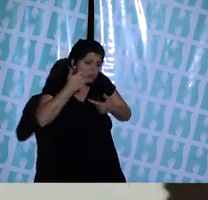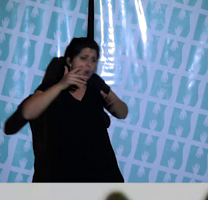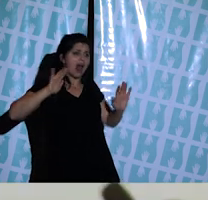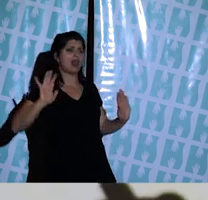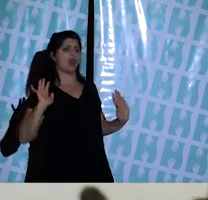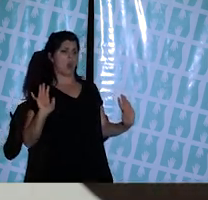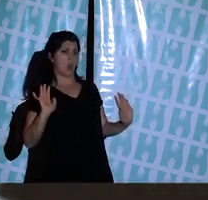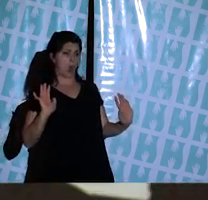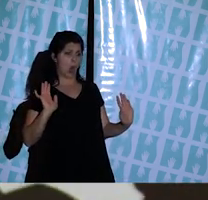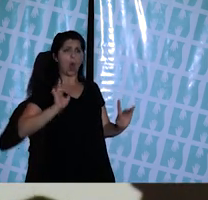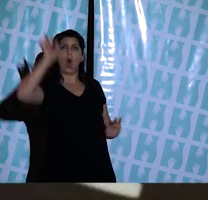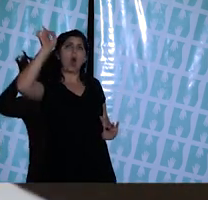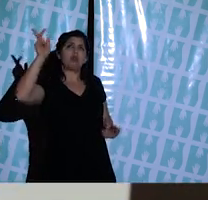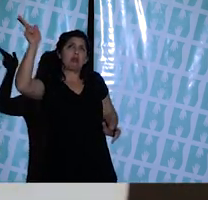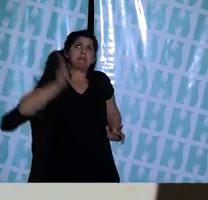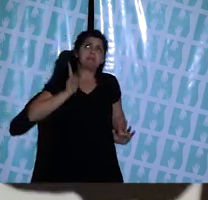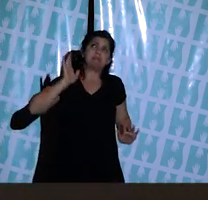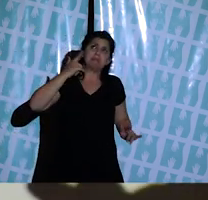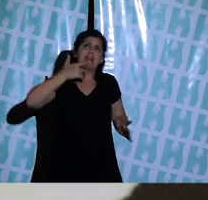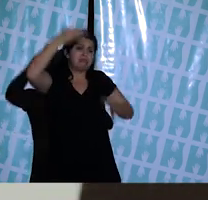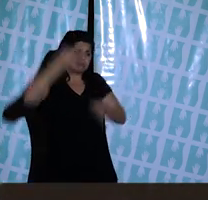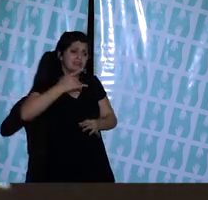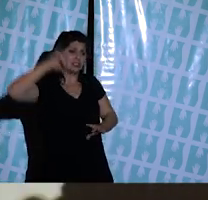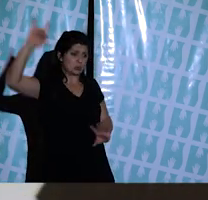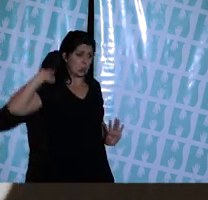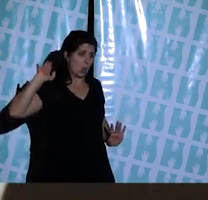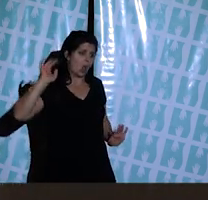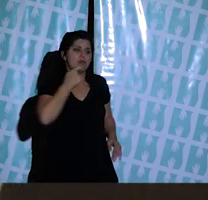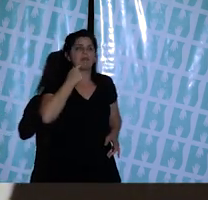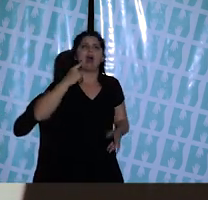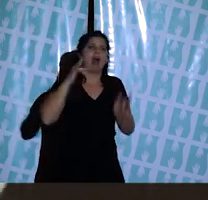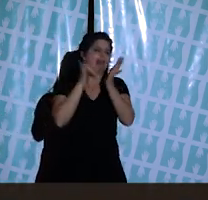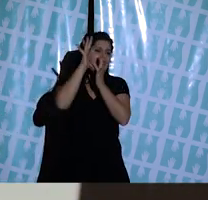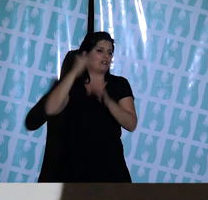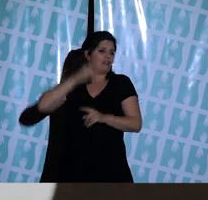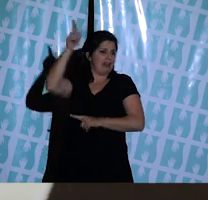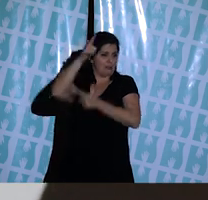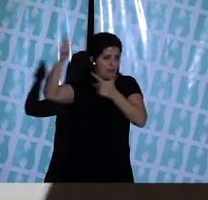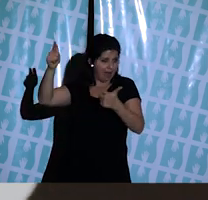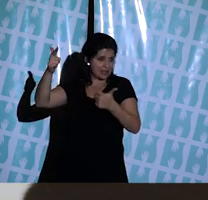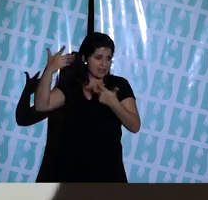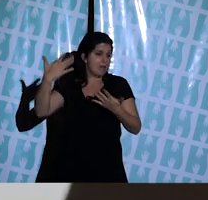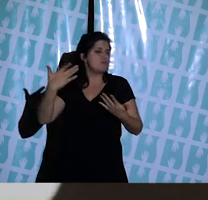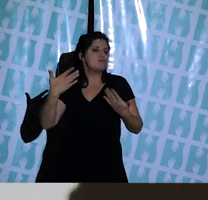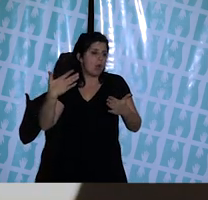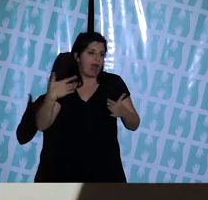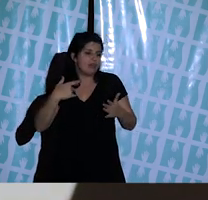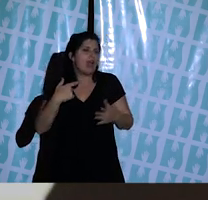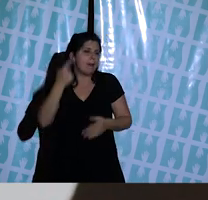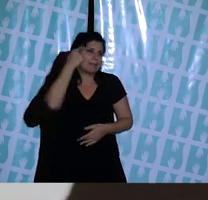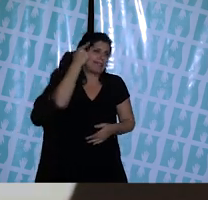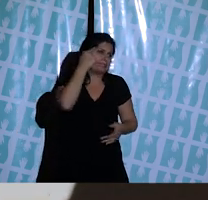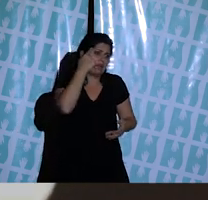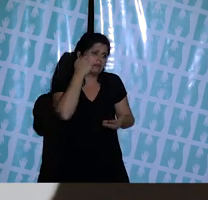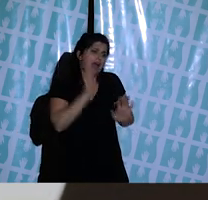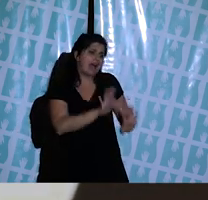orden superior. Dios lo habrá dispuesto. Bueno, son sabiduría. El que no cree en Dios puede decir, tener una buena disposición porque esas cosas pasan por algo. O